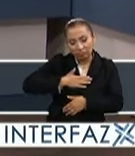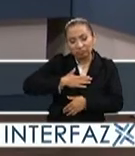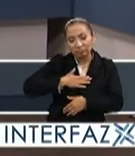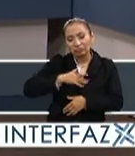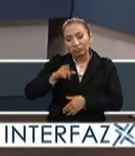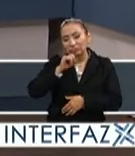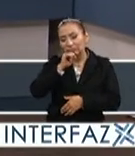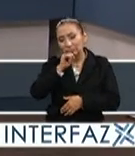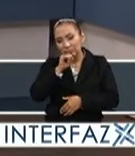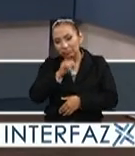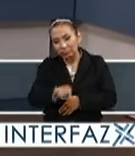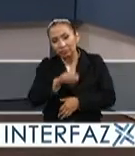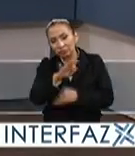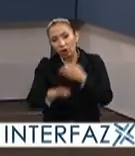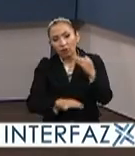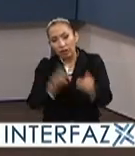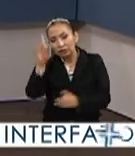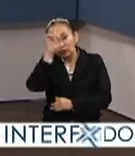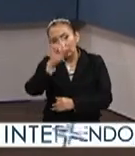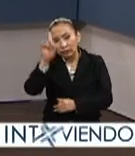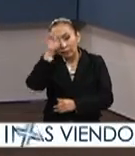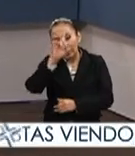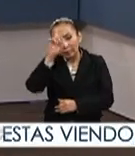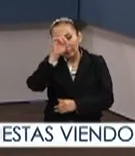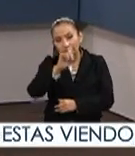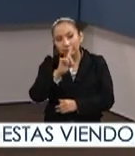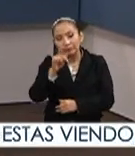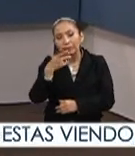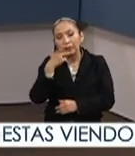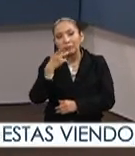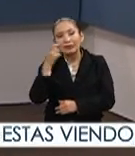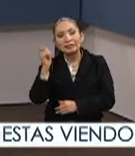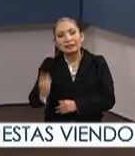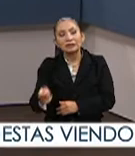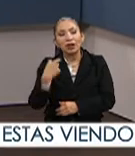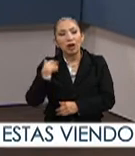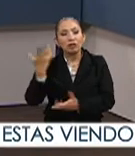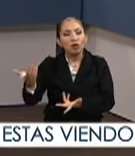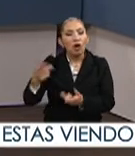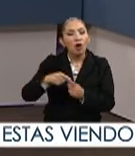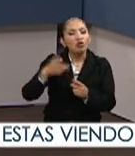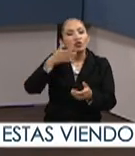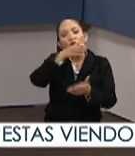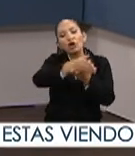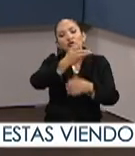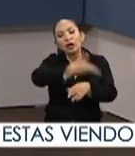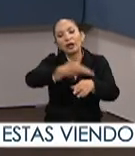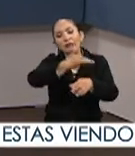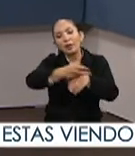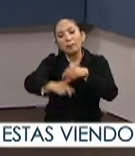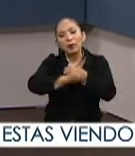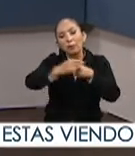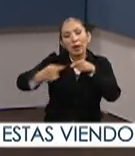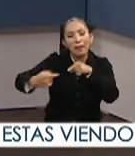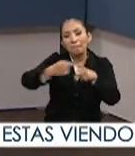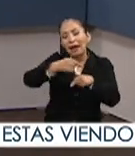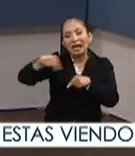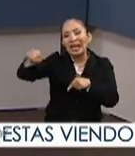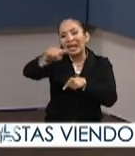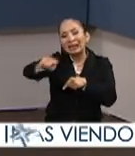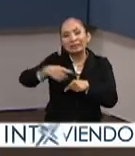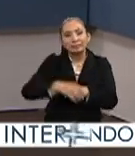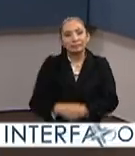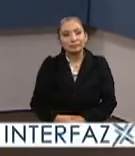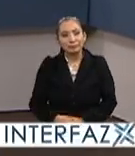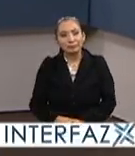y también todas estas recomendaciones, se habla de lo que son los métodos alternos de solución de controversias dentro de lo que se